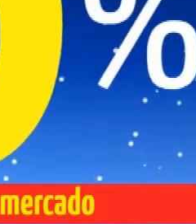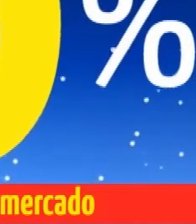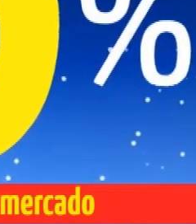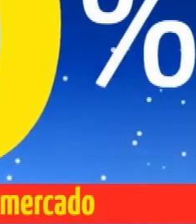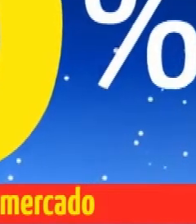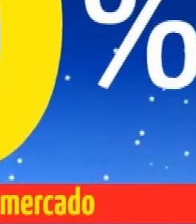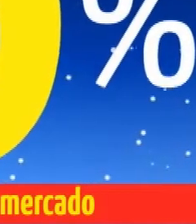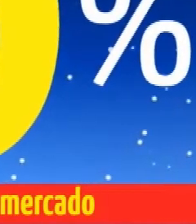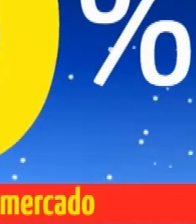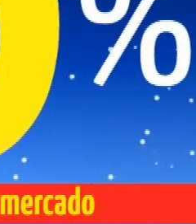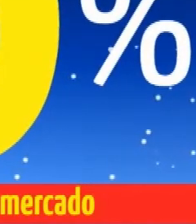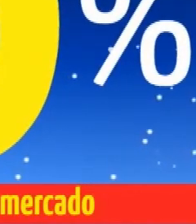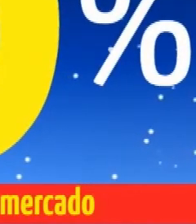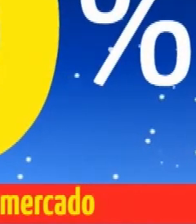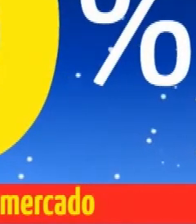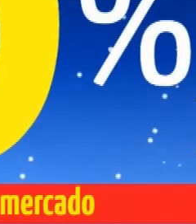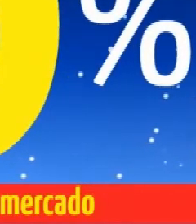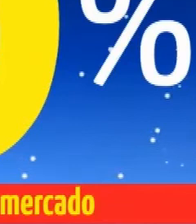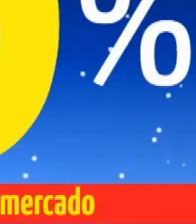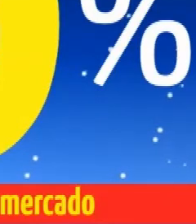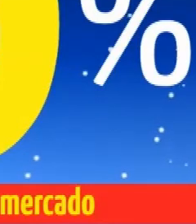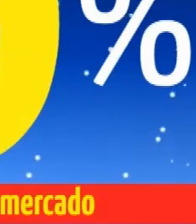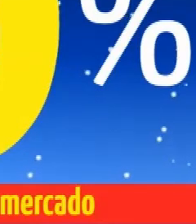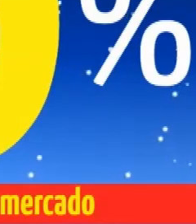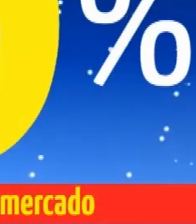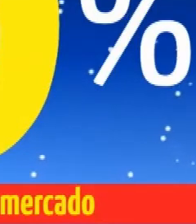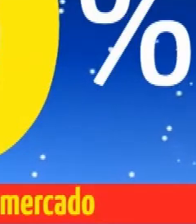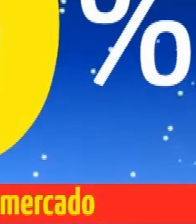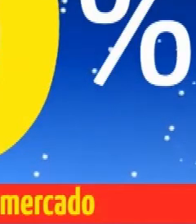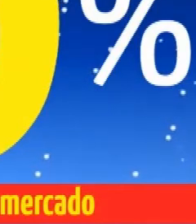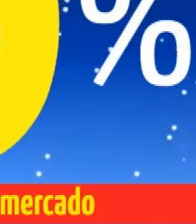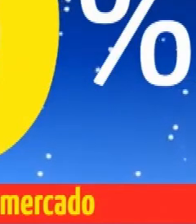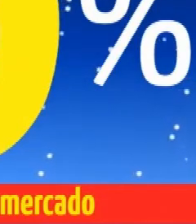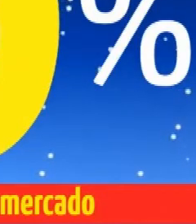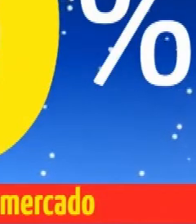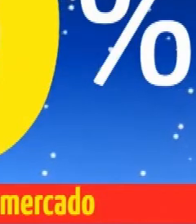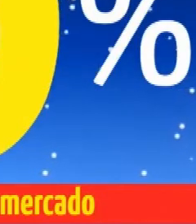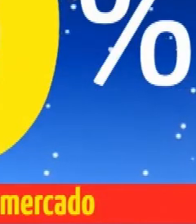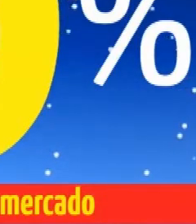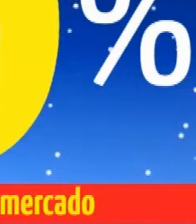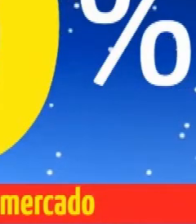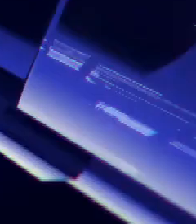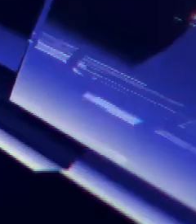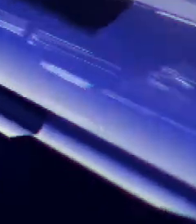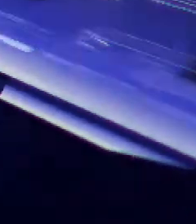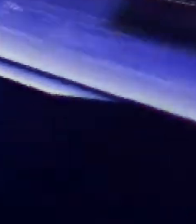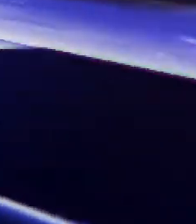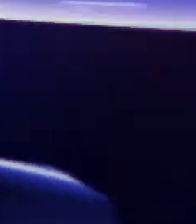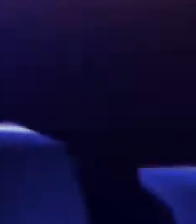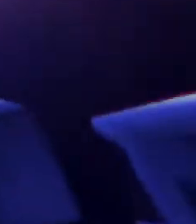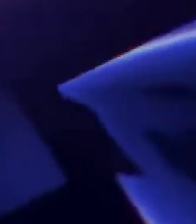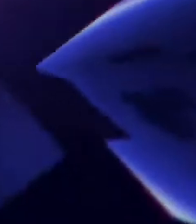en todo el supermercado. Más por menos. Aplican condiciones y restricciones.